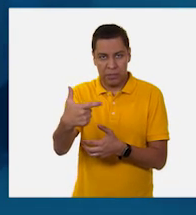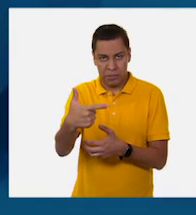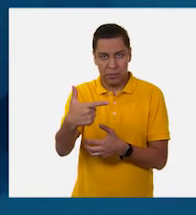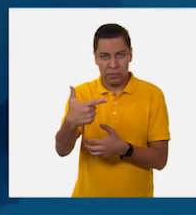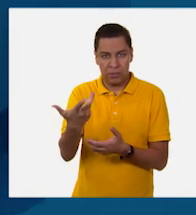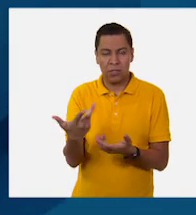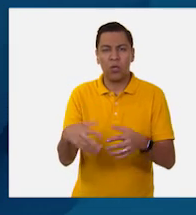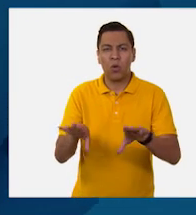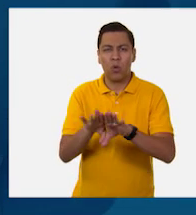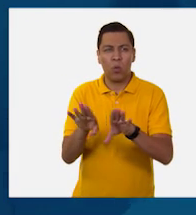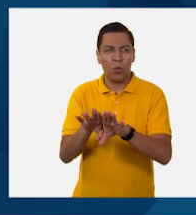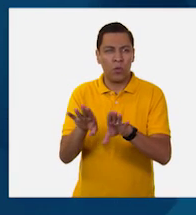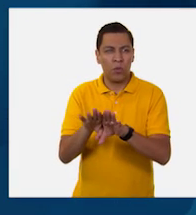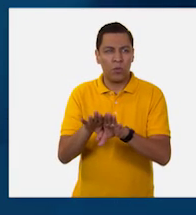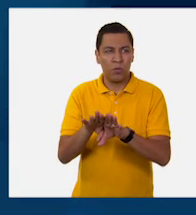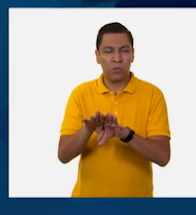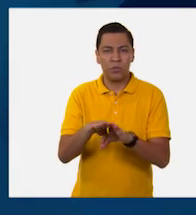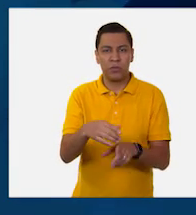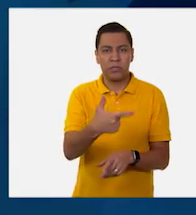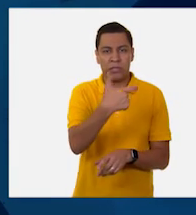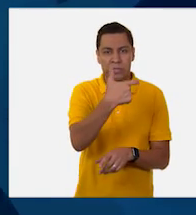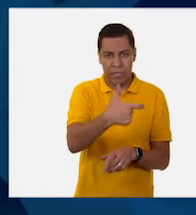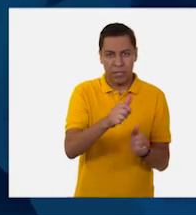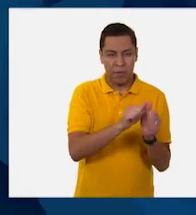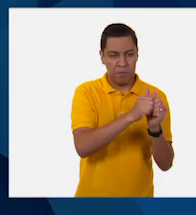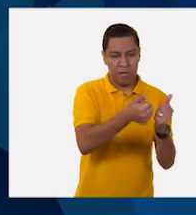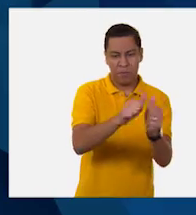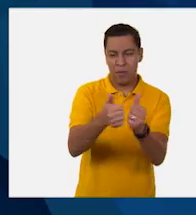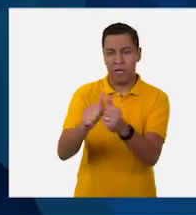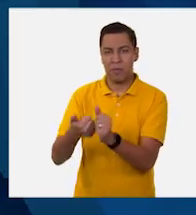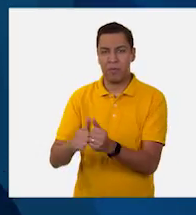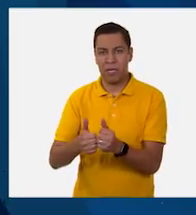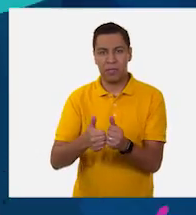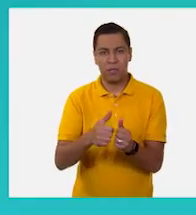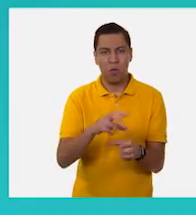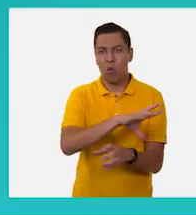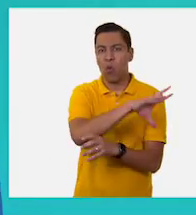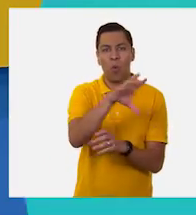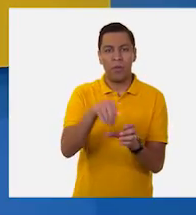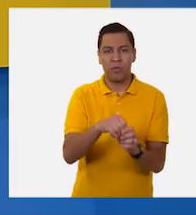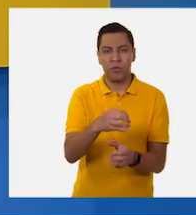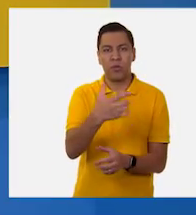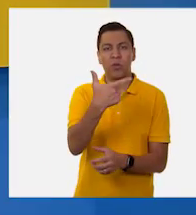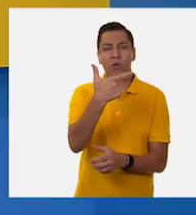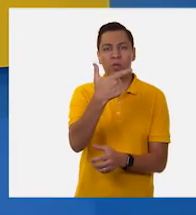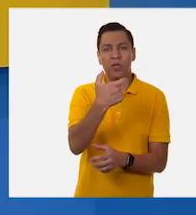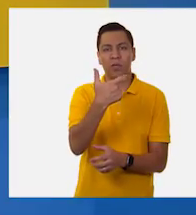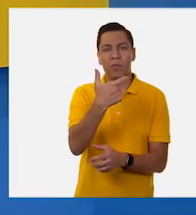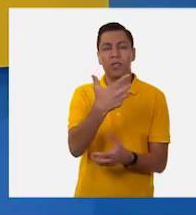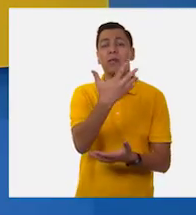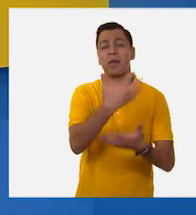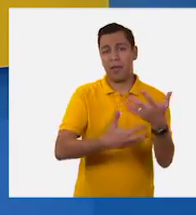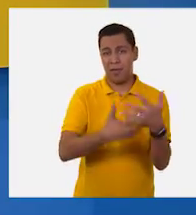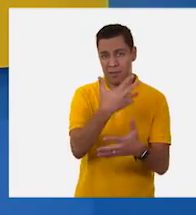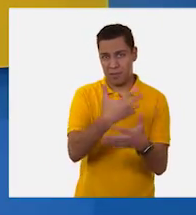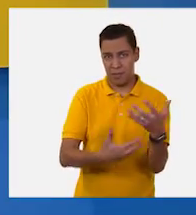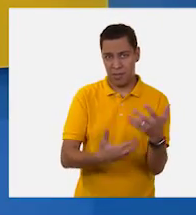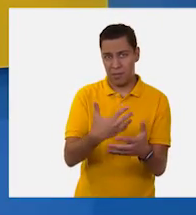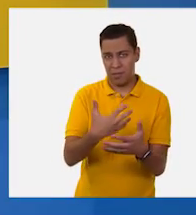pan y por qué? Ay, maestro Ciel. Oye, ¿podemos llamar a Ton para que me ayude con